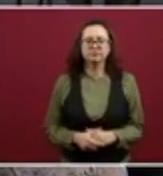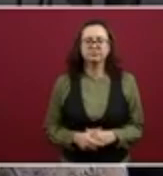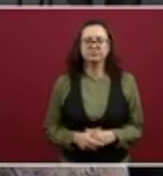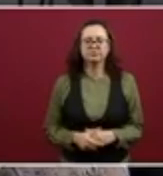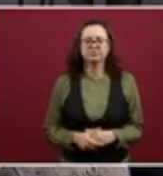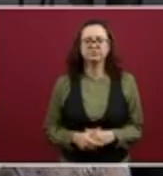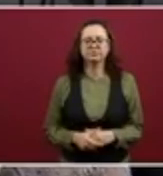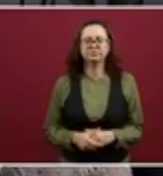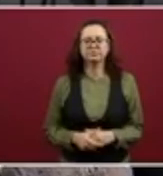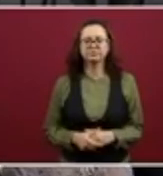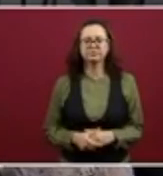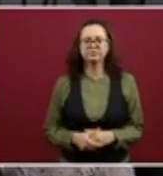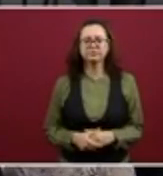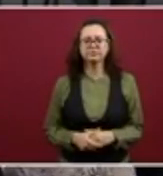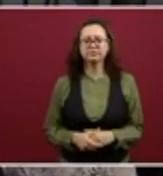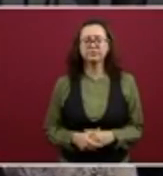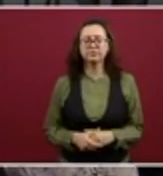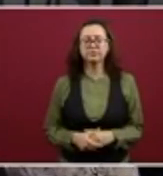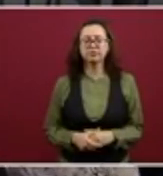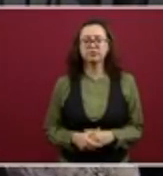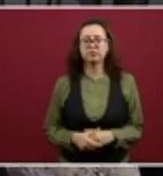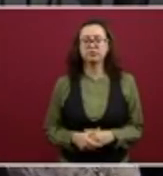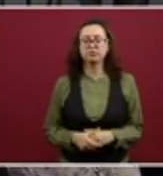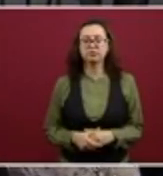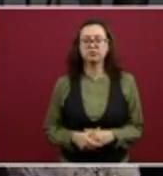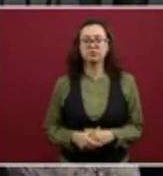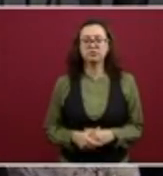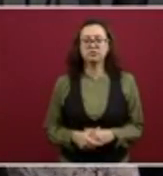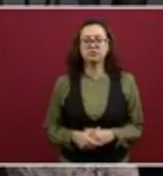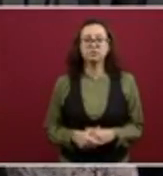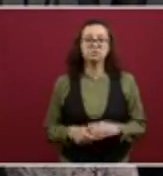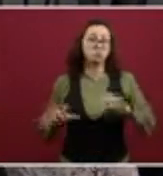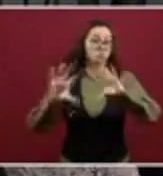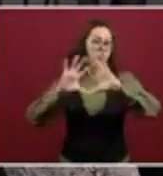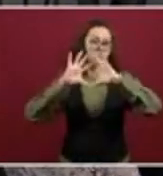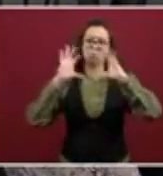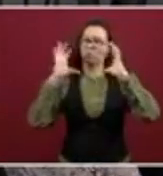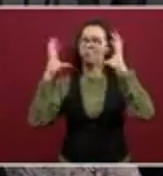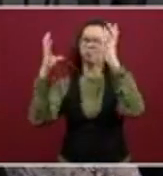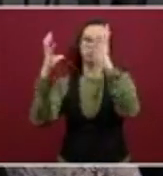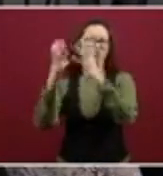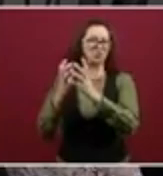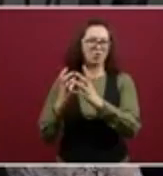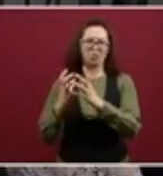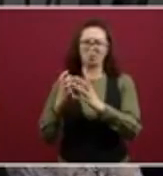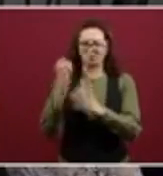todo el mundo, porque ha tenido cargos